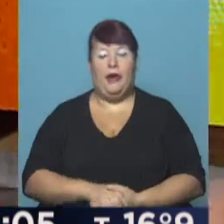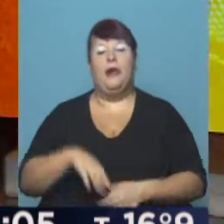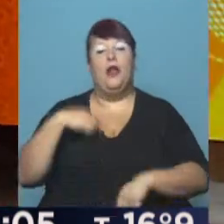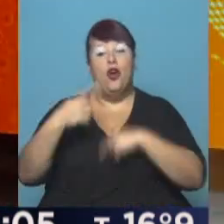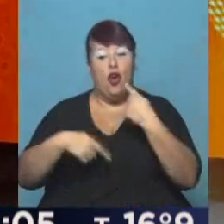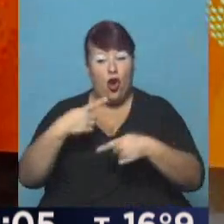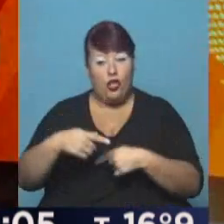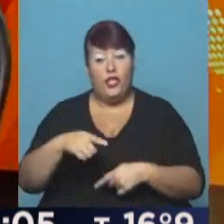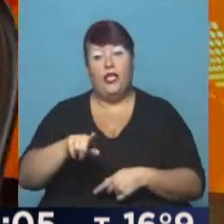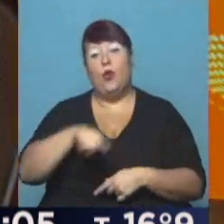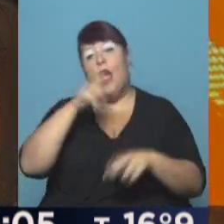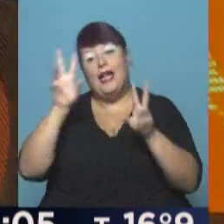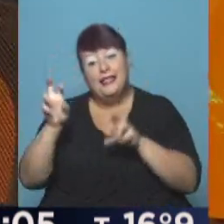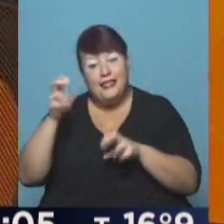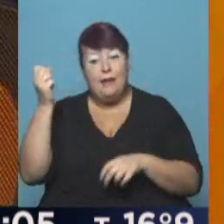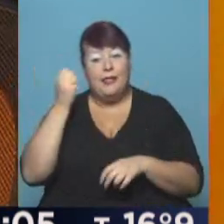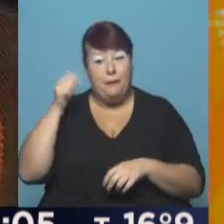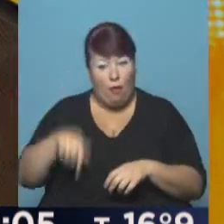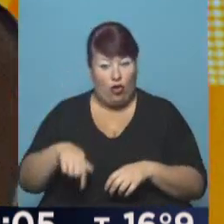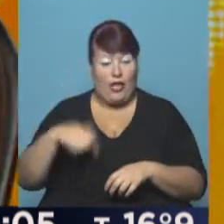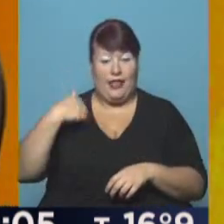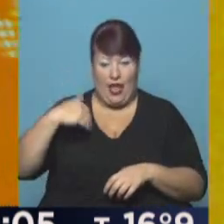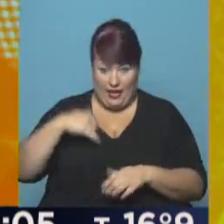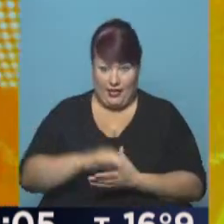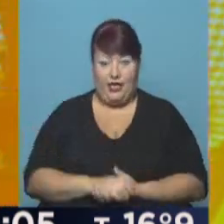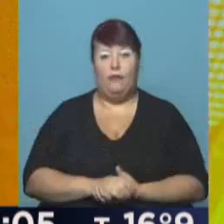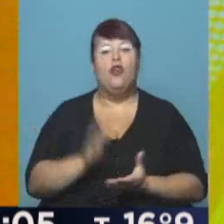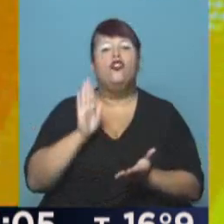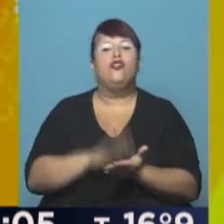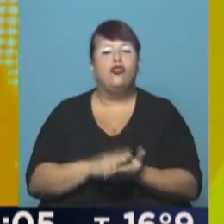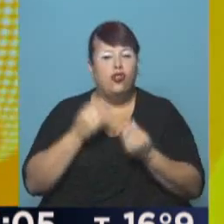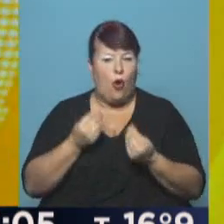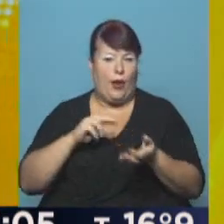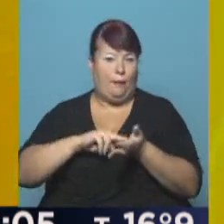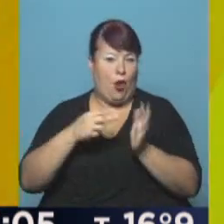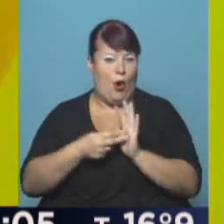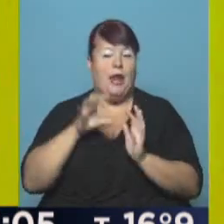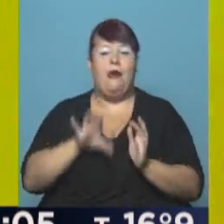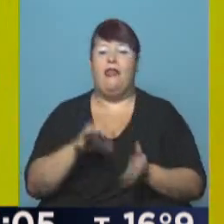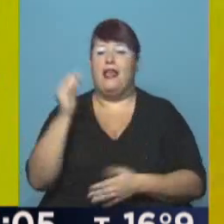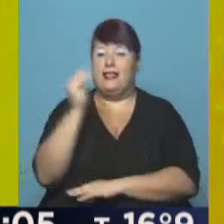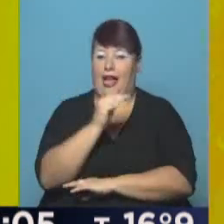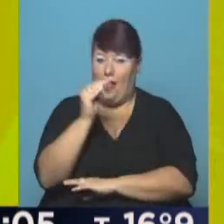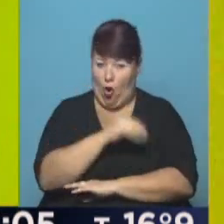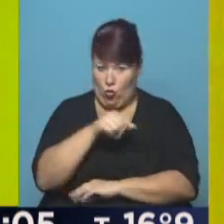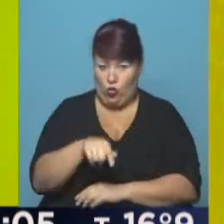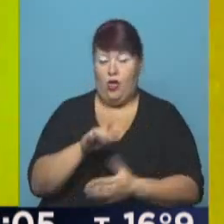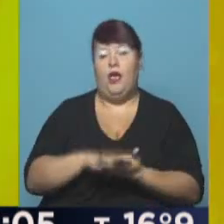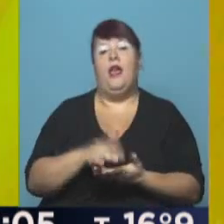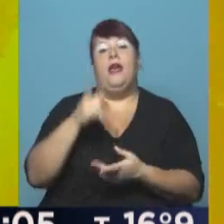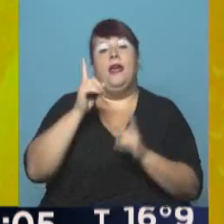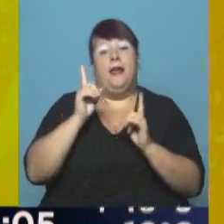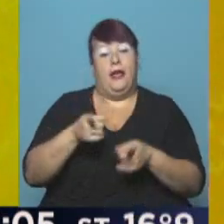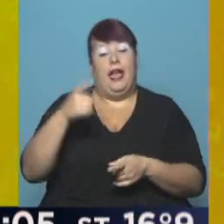Seguimos con otro de los temas centrales en nuestro país y tiene que ver con la crisis en la provincia de Santa Cruz.